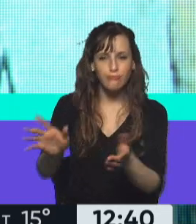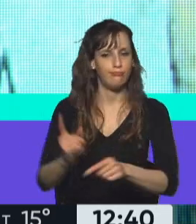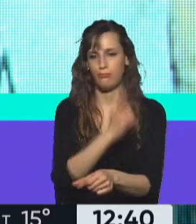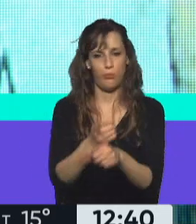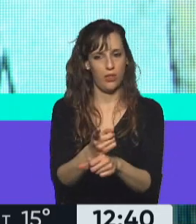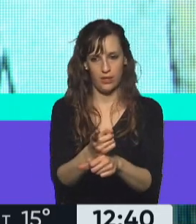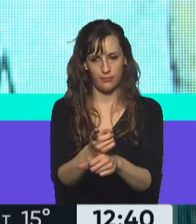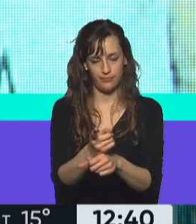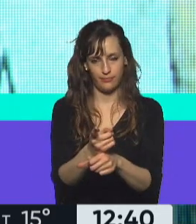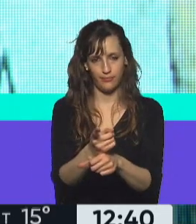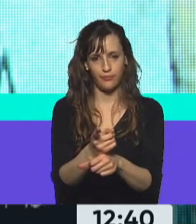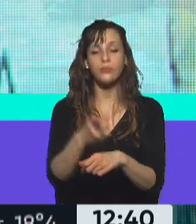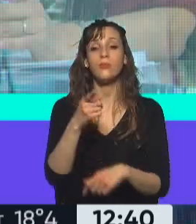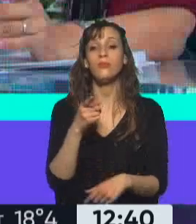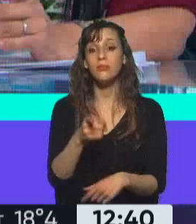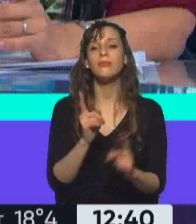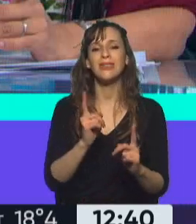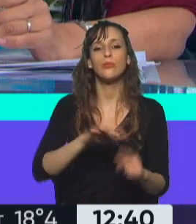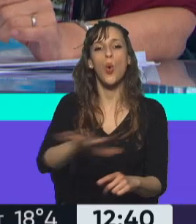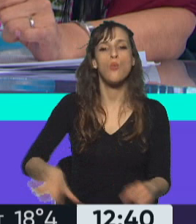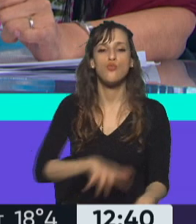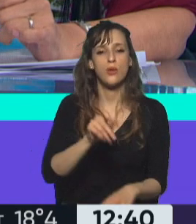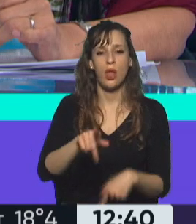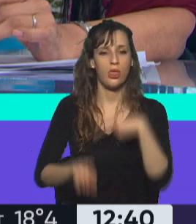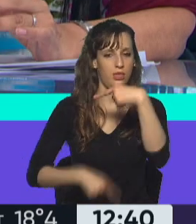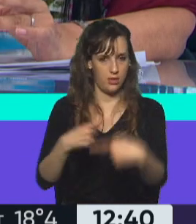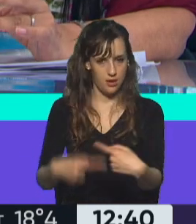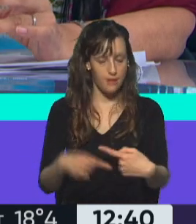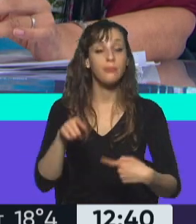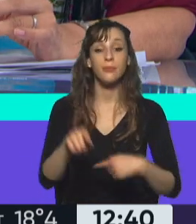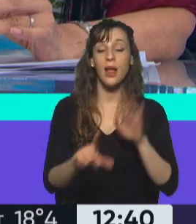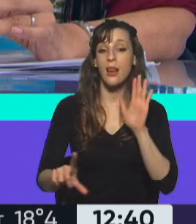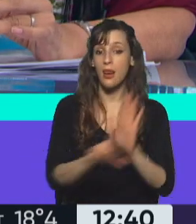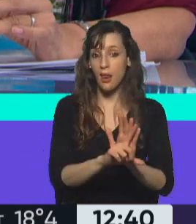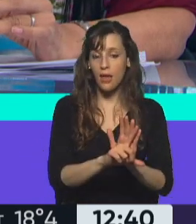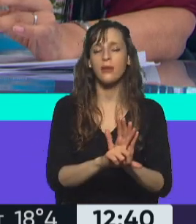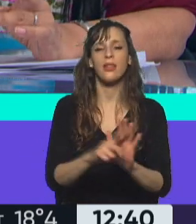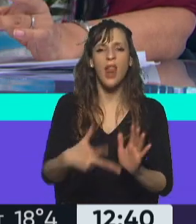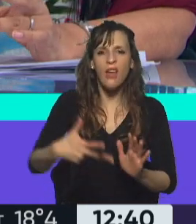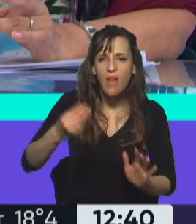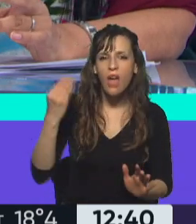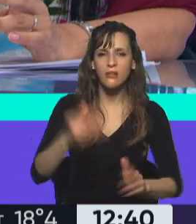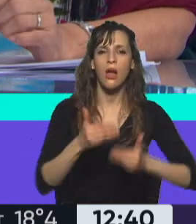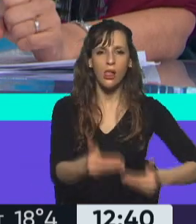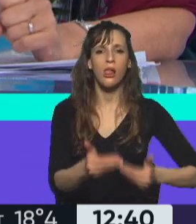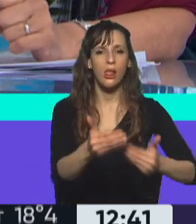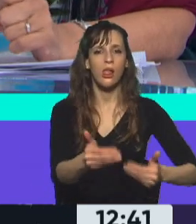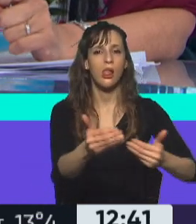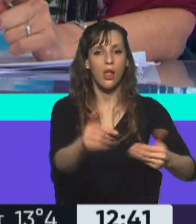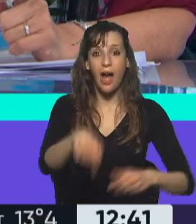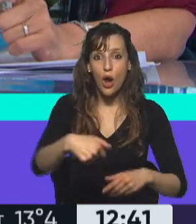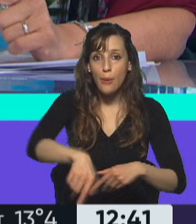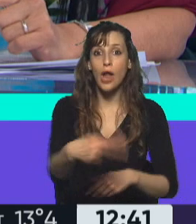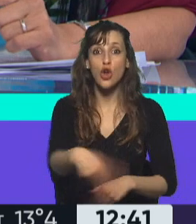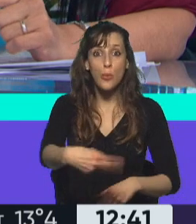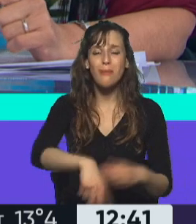catastral que no se ha completado de las comunidades indígenas. Y esa ley, pese a que fue 3 veces prorrogada, está por vencer ahora en noviembre